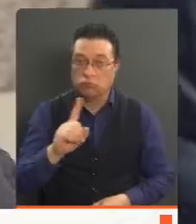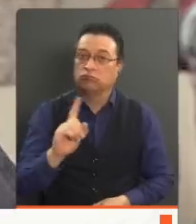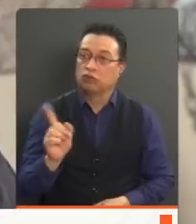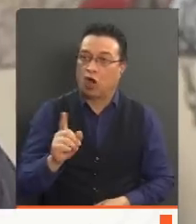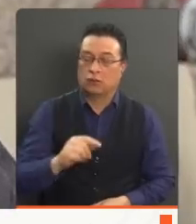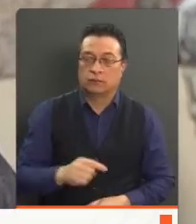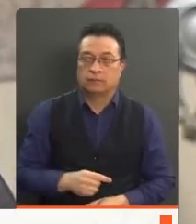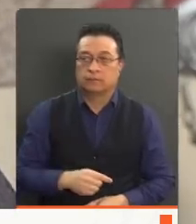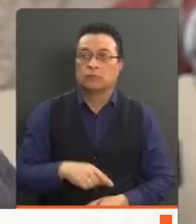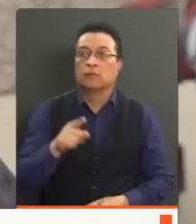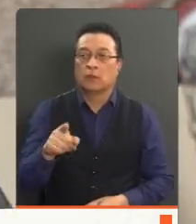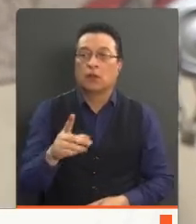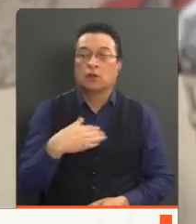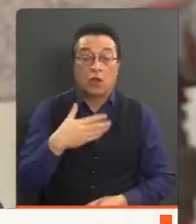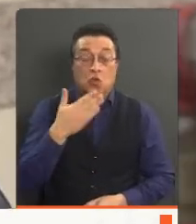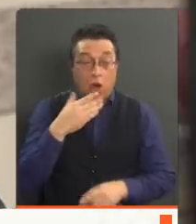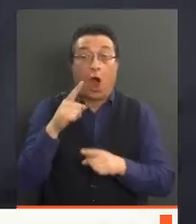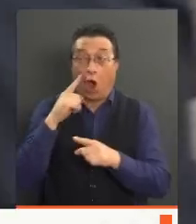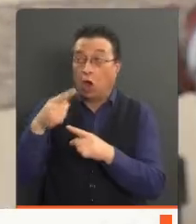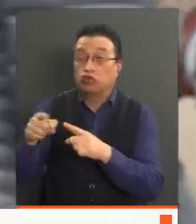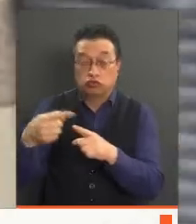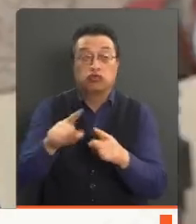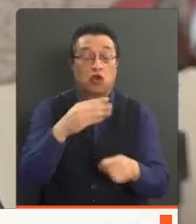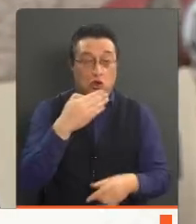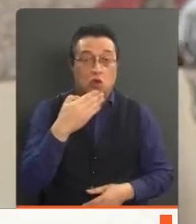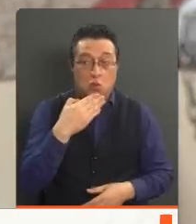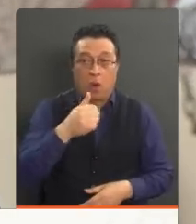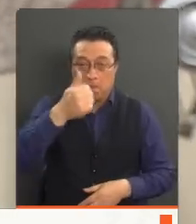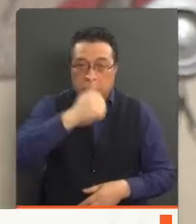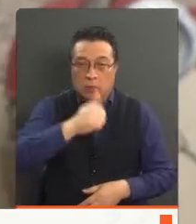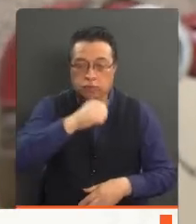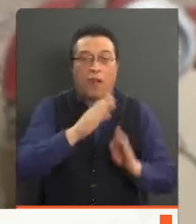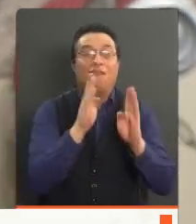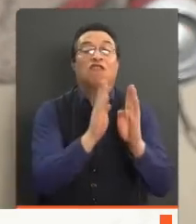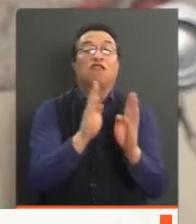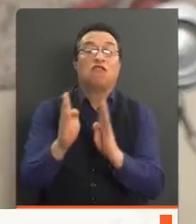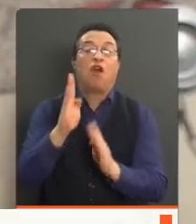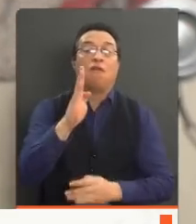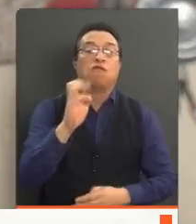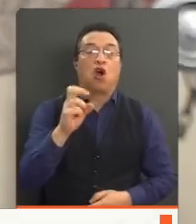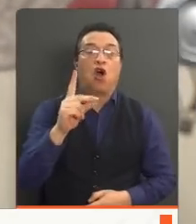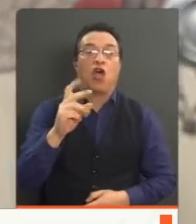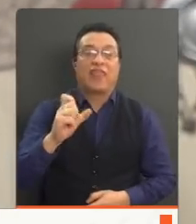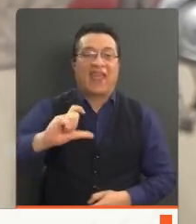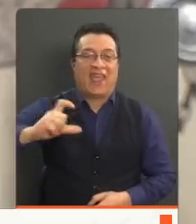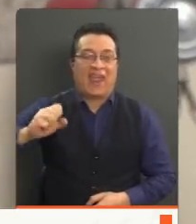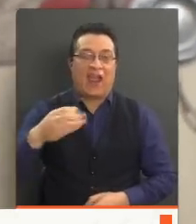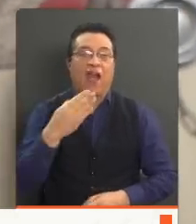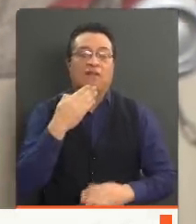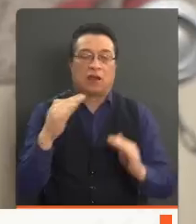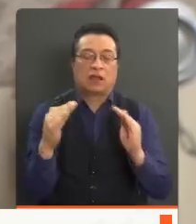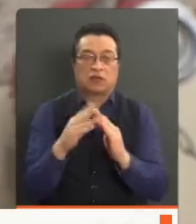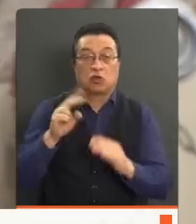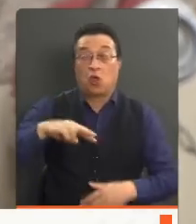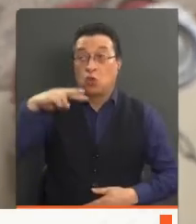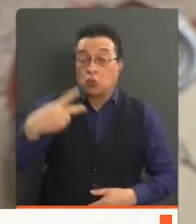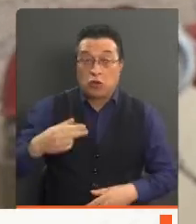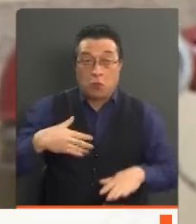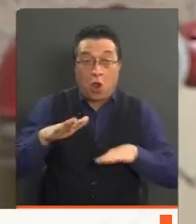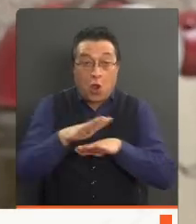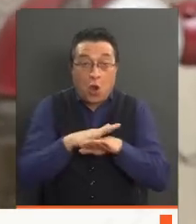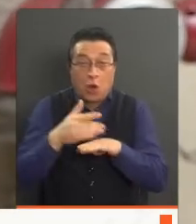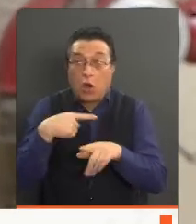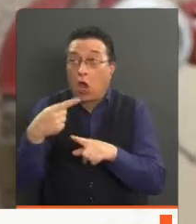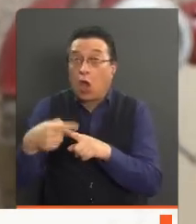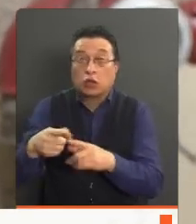Que también están igual que yo, igual que ella, bajo perfil, viviendo en una bodega suja. Y ahora me imagino los dueños, por cuidarse y porque no vayan a un sitio